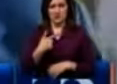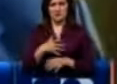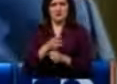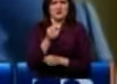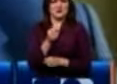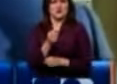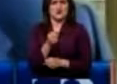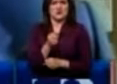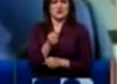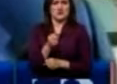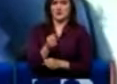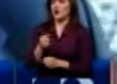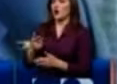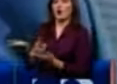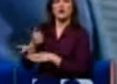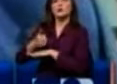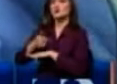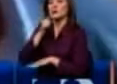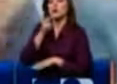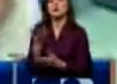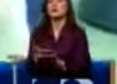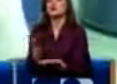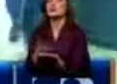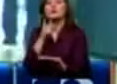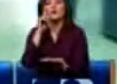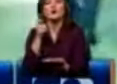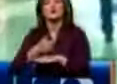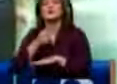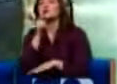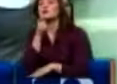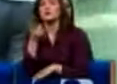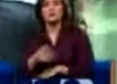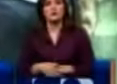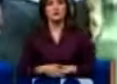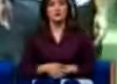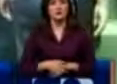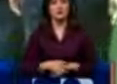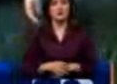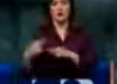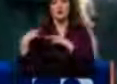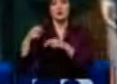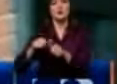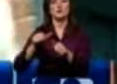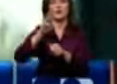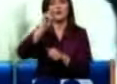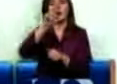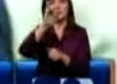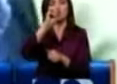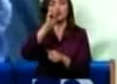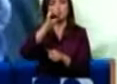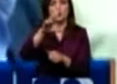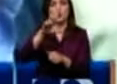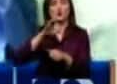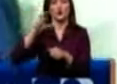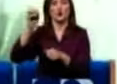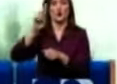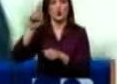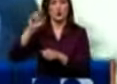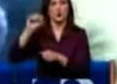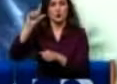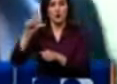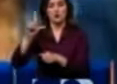quién autorizó, pues. ¿Dónde está la autorización? Eso lo está manejando Marisol Corral, la tesorera, y justamente con todos